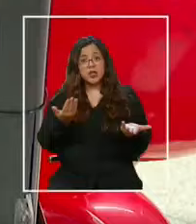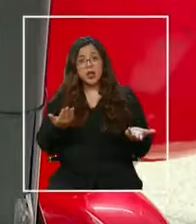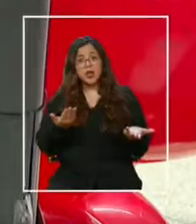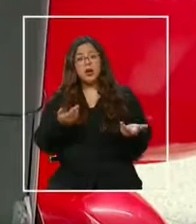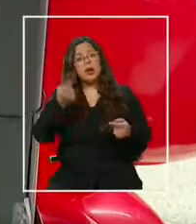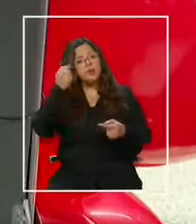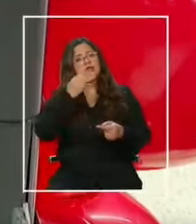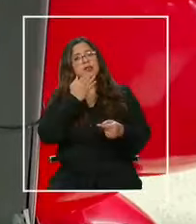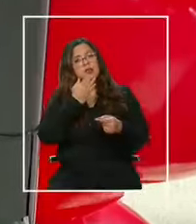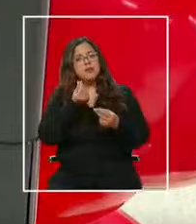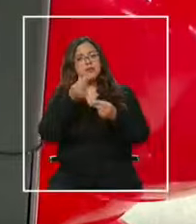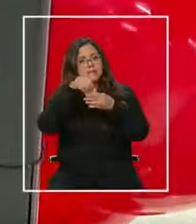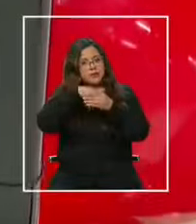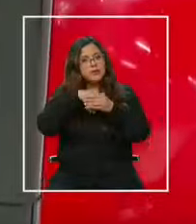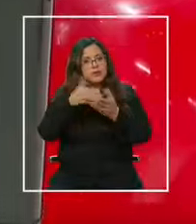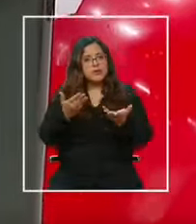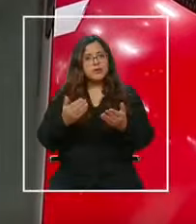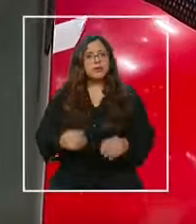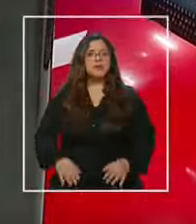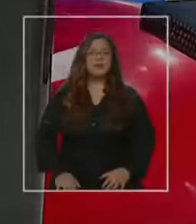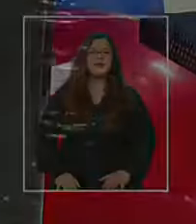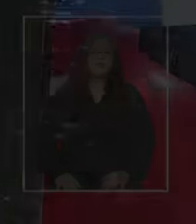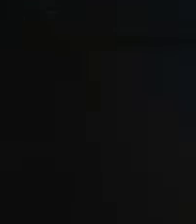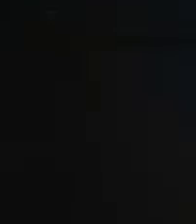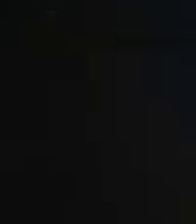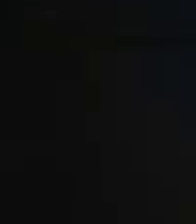pero ahorrando algunos pesos.